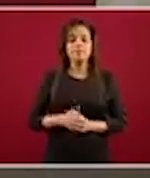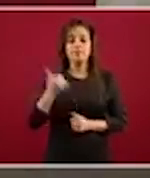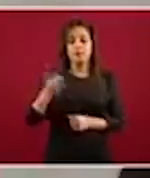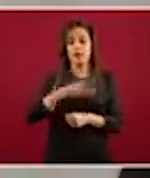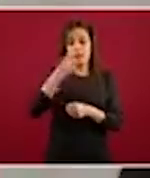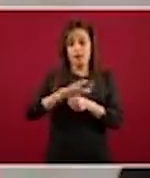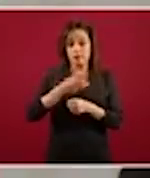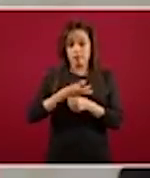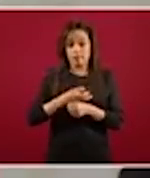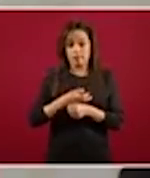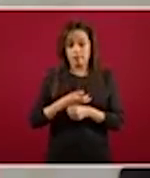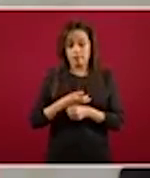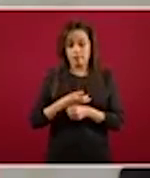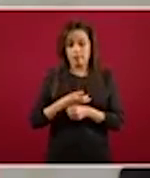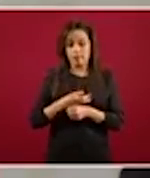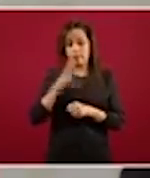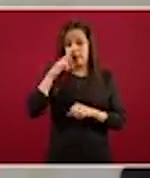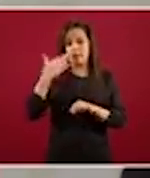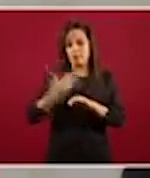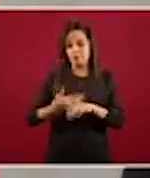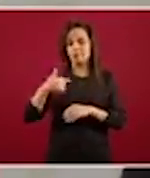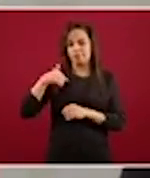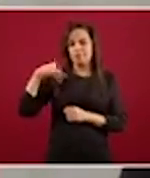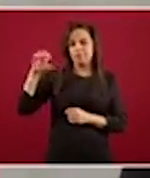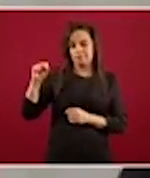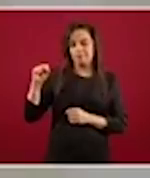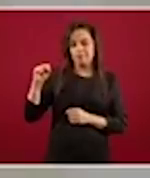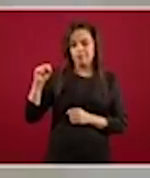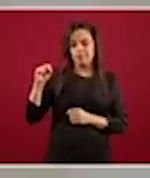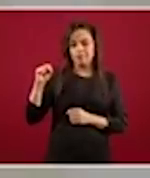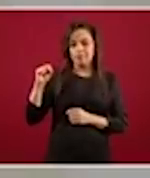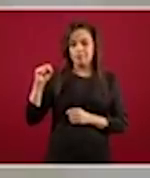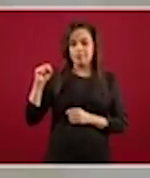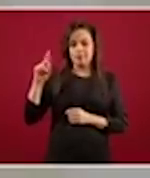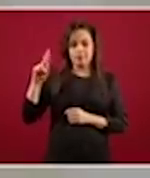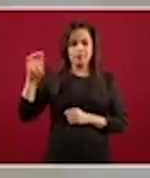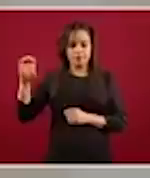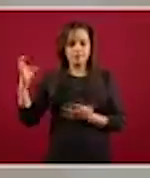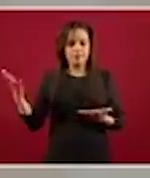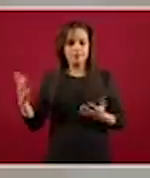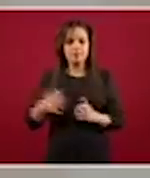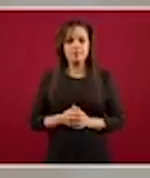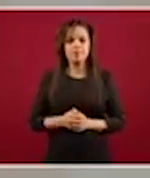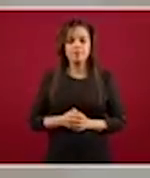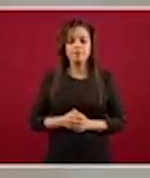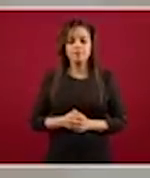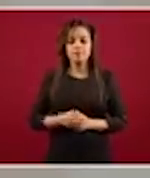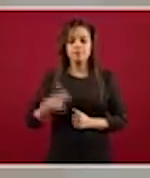corresponde a la Cancillería, que es cuál: buscar en un mundo donde hay una